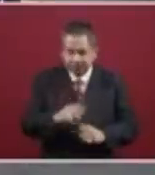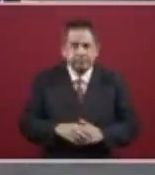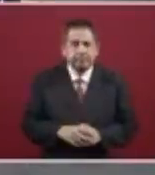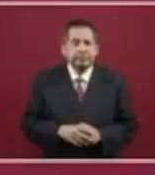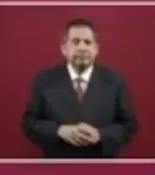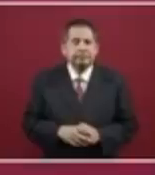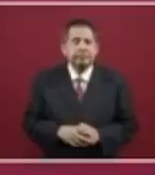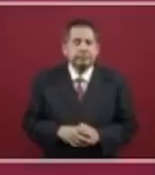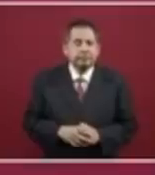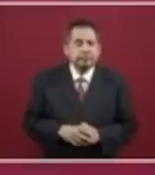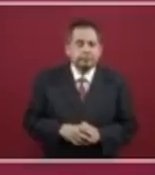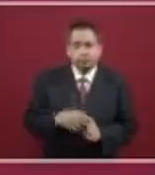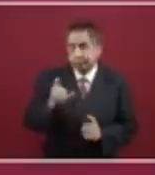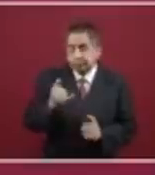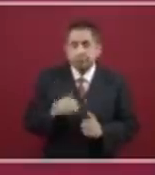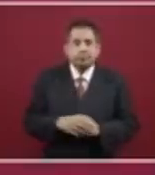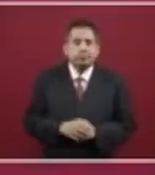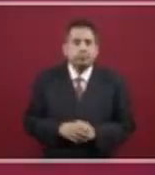Y